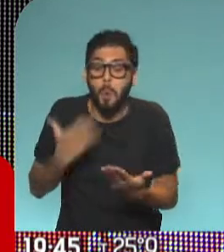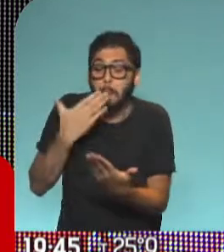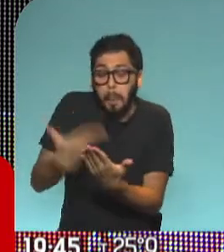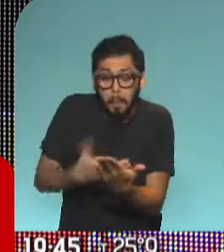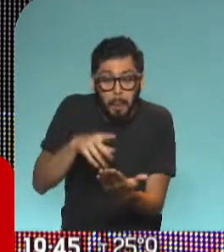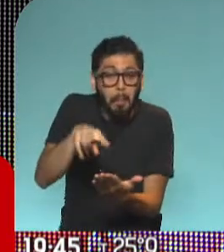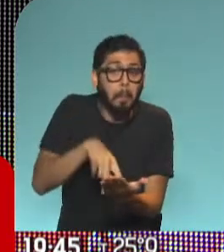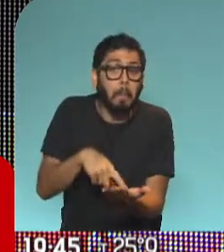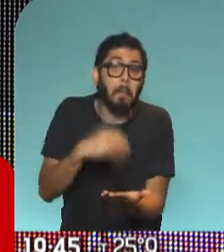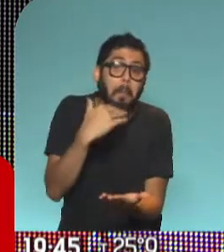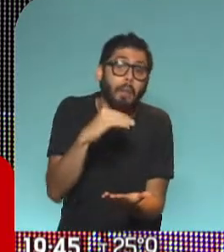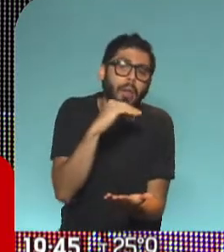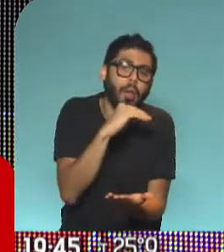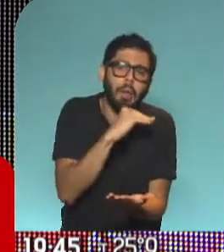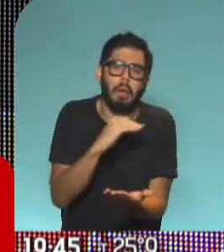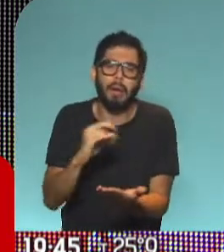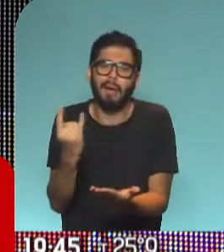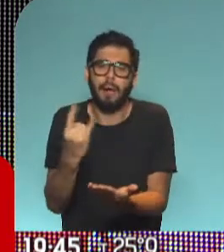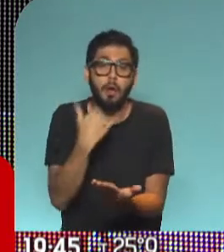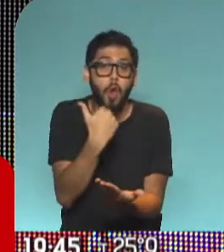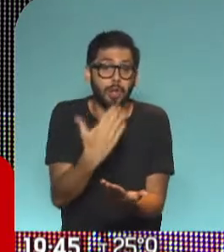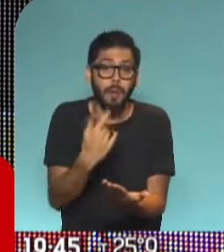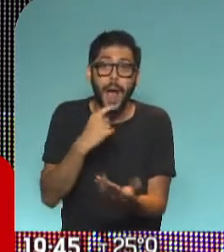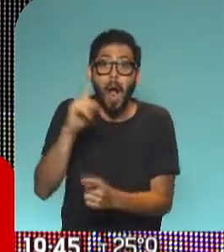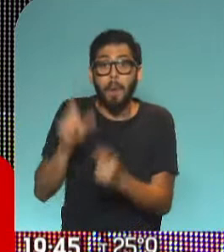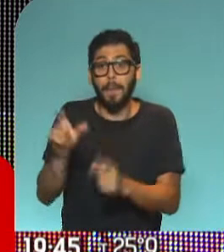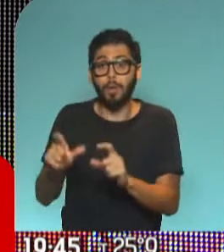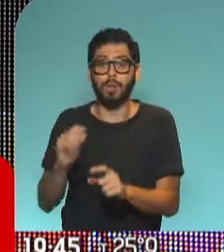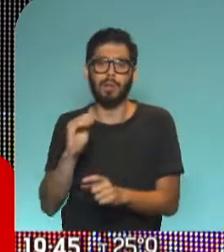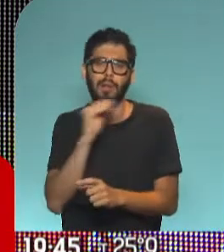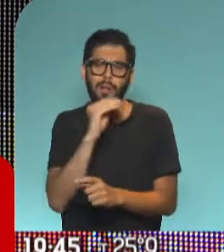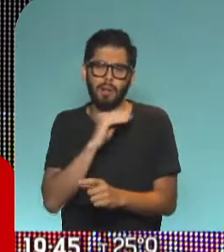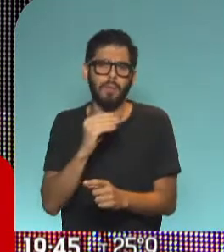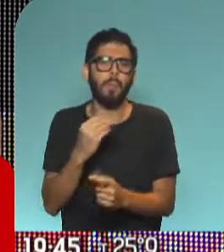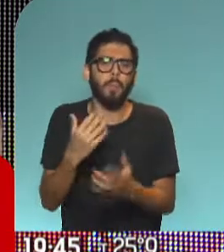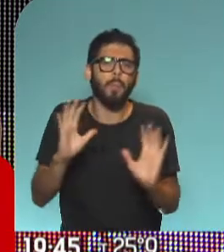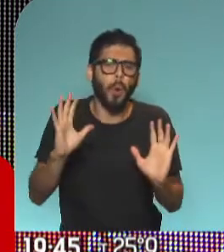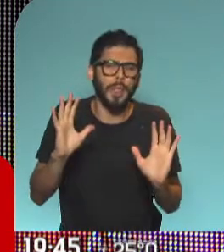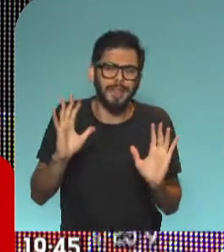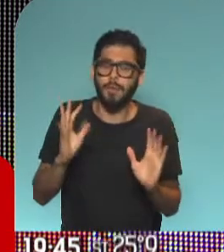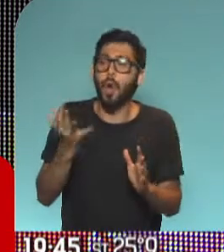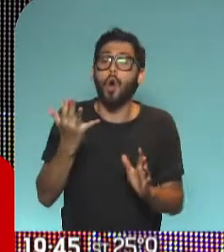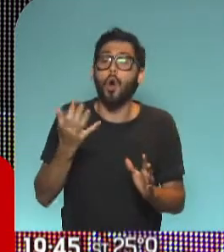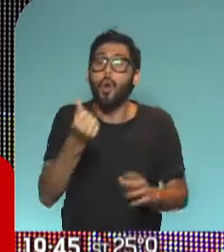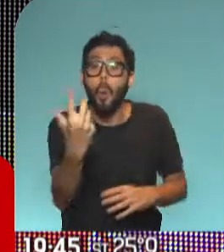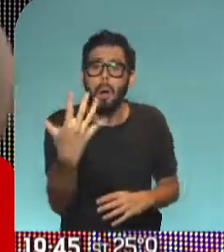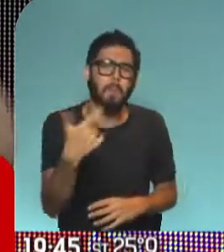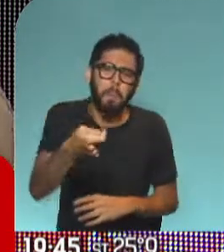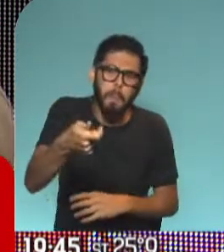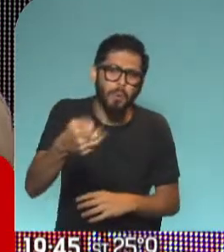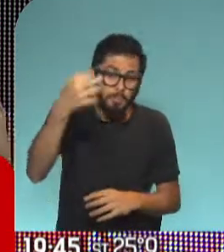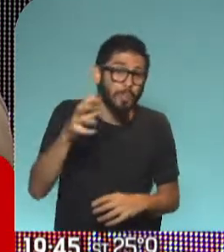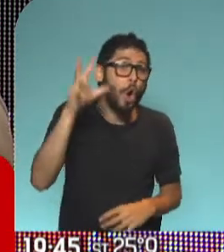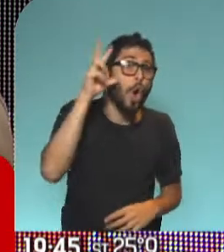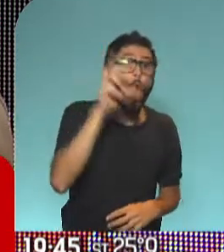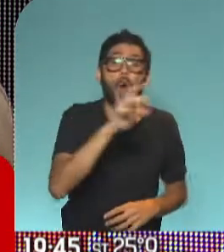papeles, a ver, puede haber gente que burle el sistema, puede haber. ¿Cuántos son? Poquísimos, intrascendente al lado de las 800.000